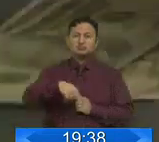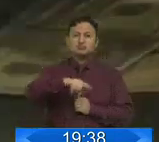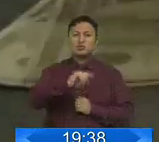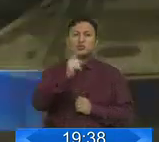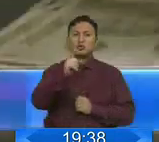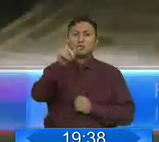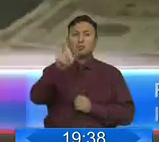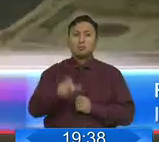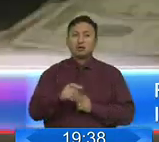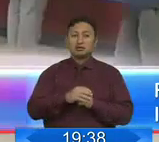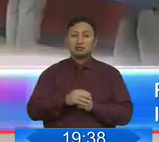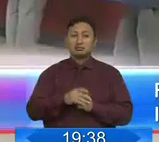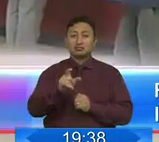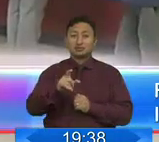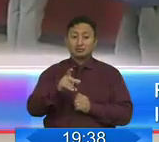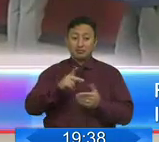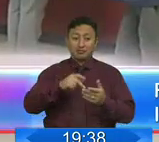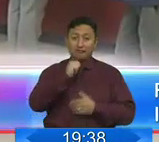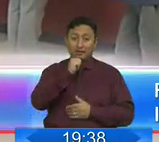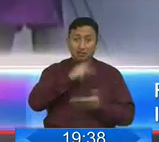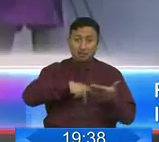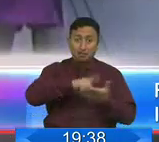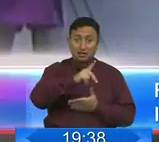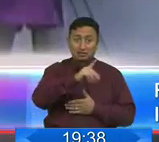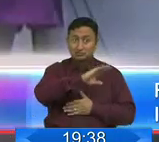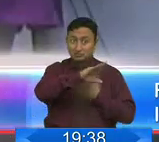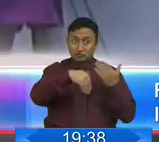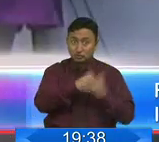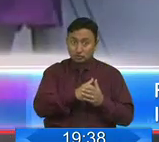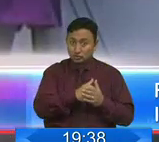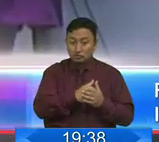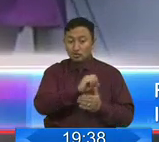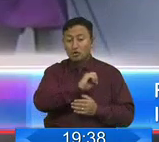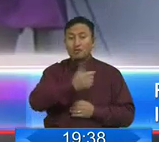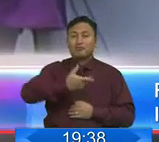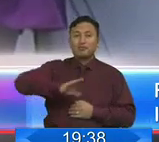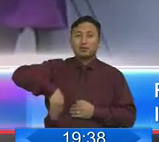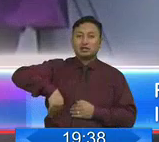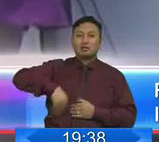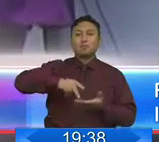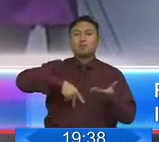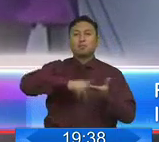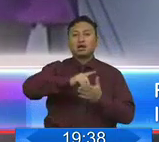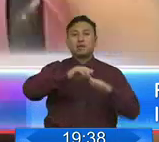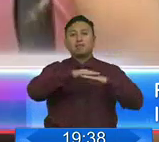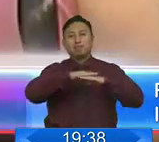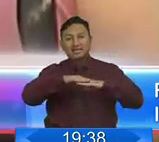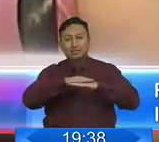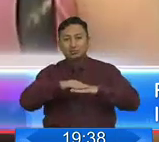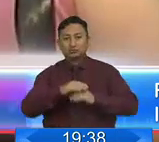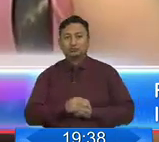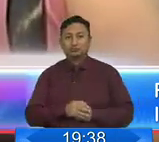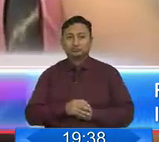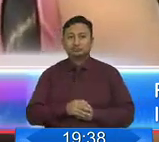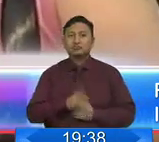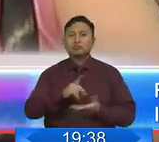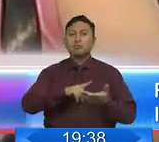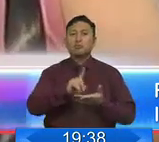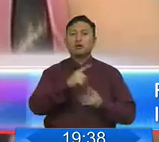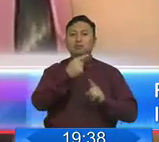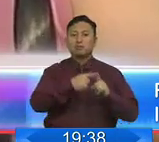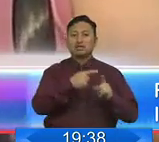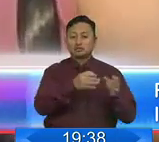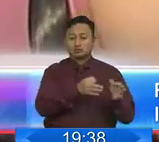a los pagos que el cliente no cancela el 100% o entra en mora y paga los mínimos de la tarjeta de crédito. Los pagos diferidos, asegura,